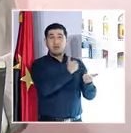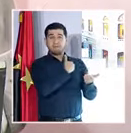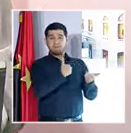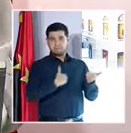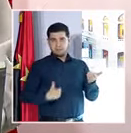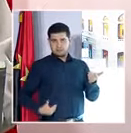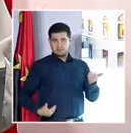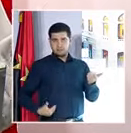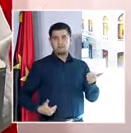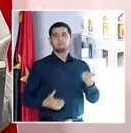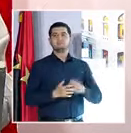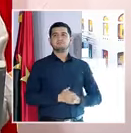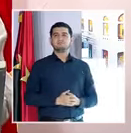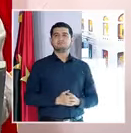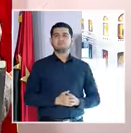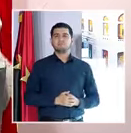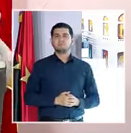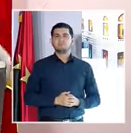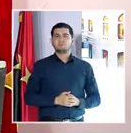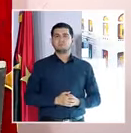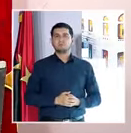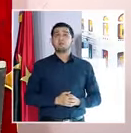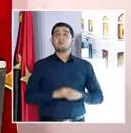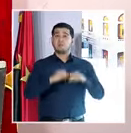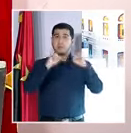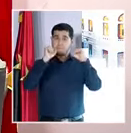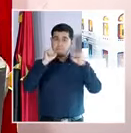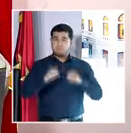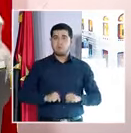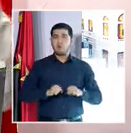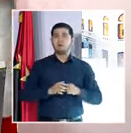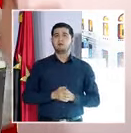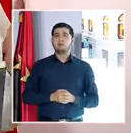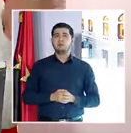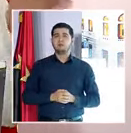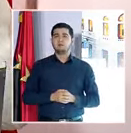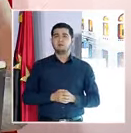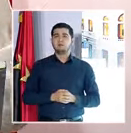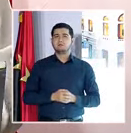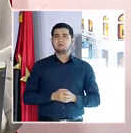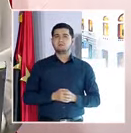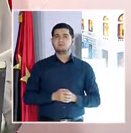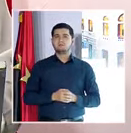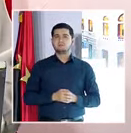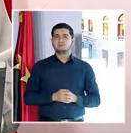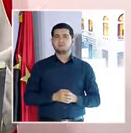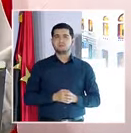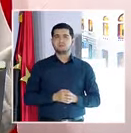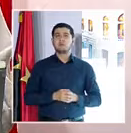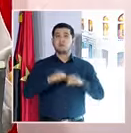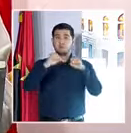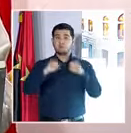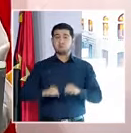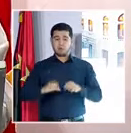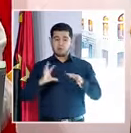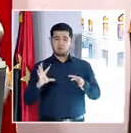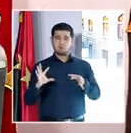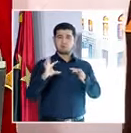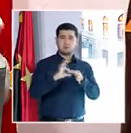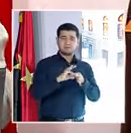presentada al nuevo gobierno y que además debe ser contenida en el nuevo plan de